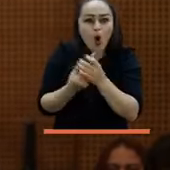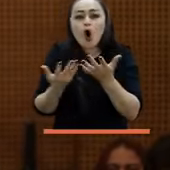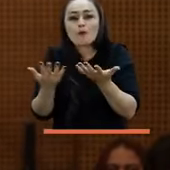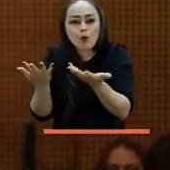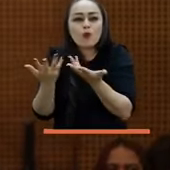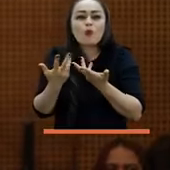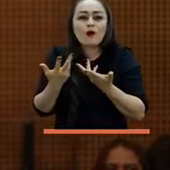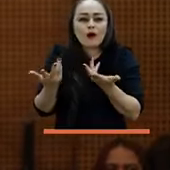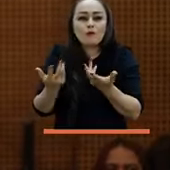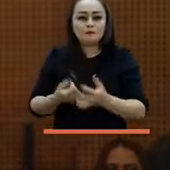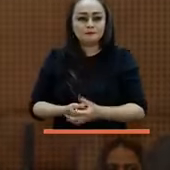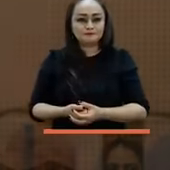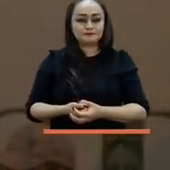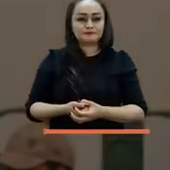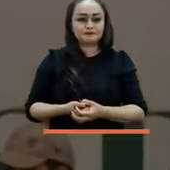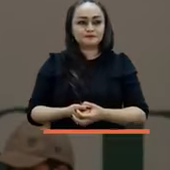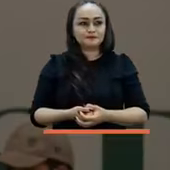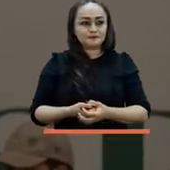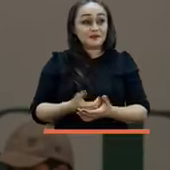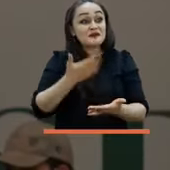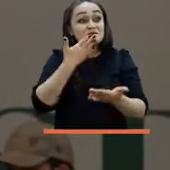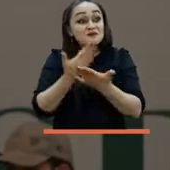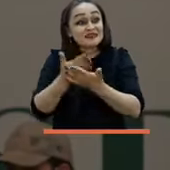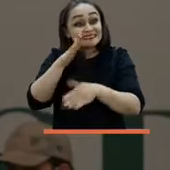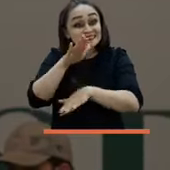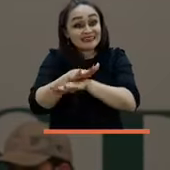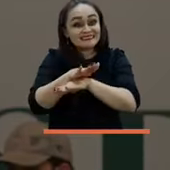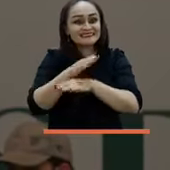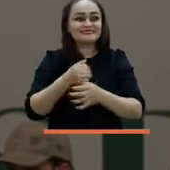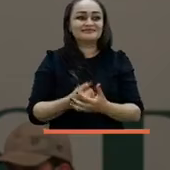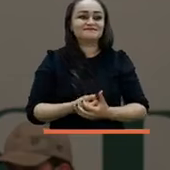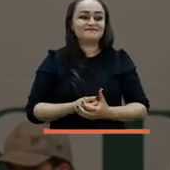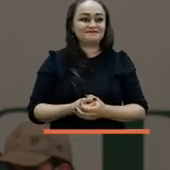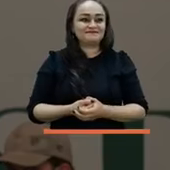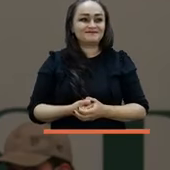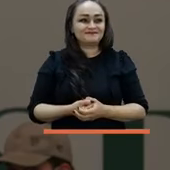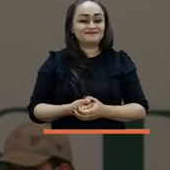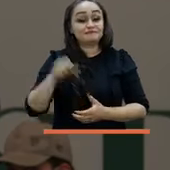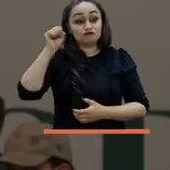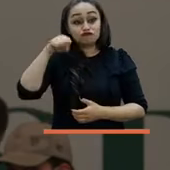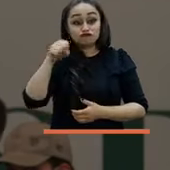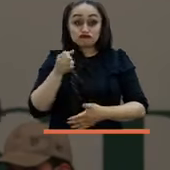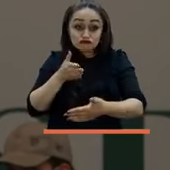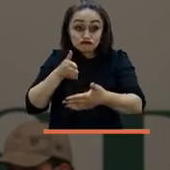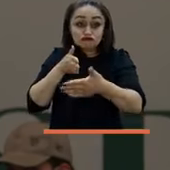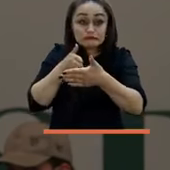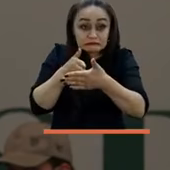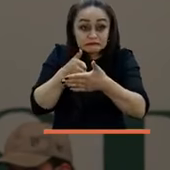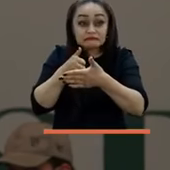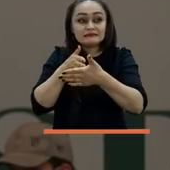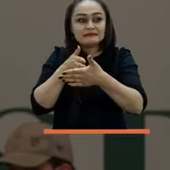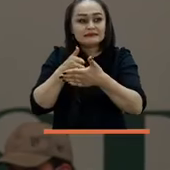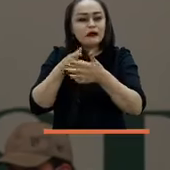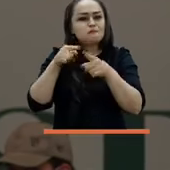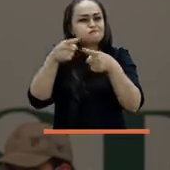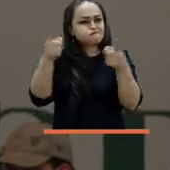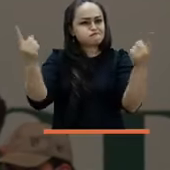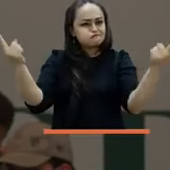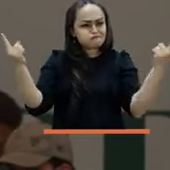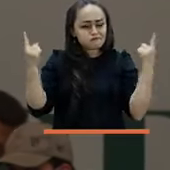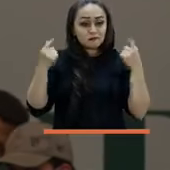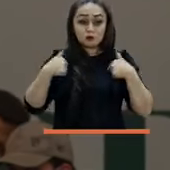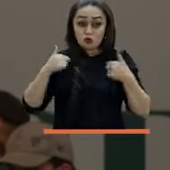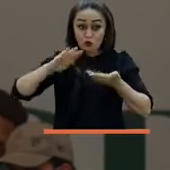contigo buenas tardes bueno las barreras que se han presentado no solamente como